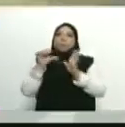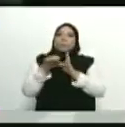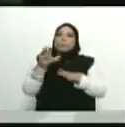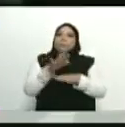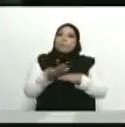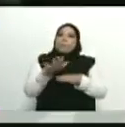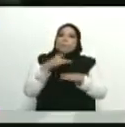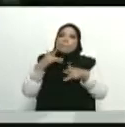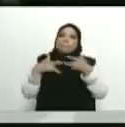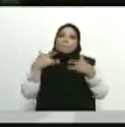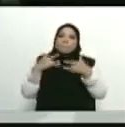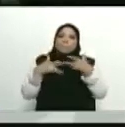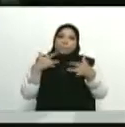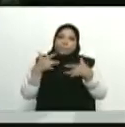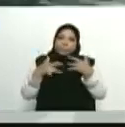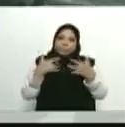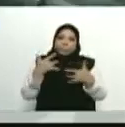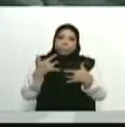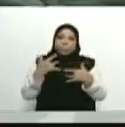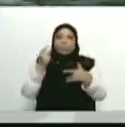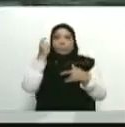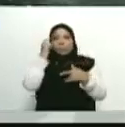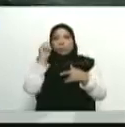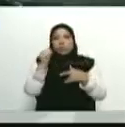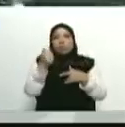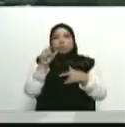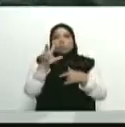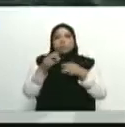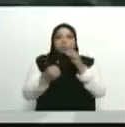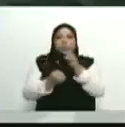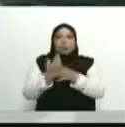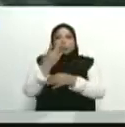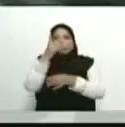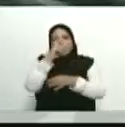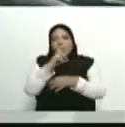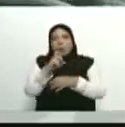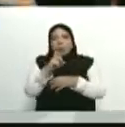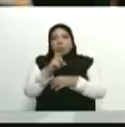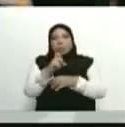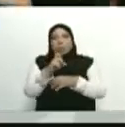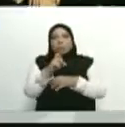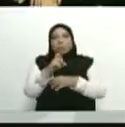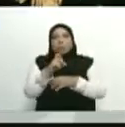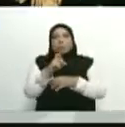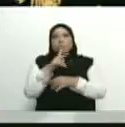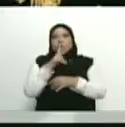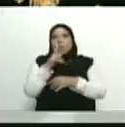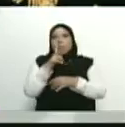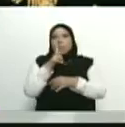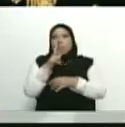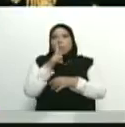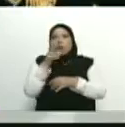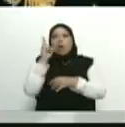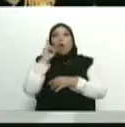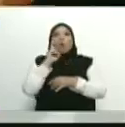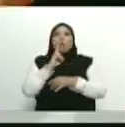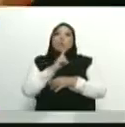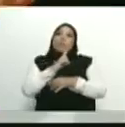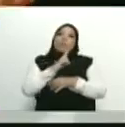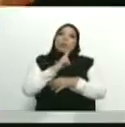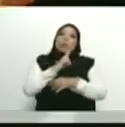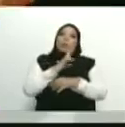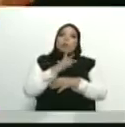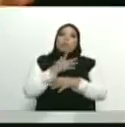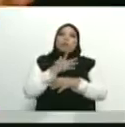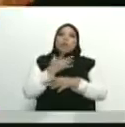acto magnífico el día 3 de mayo de este año, hubiese sido desastroso para Bolívar y para la gesta. Y